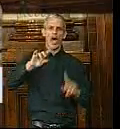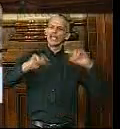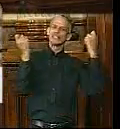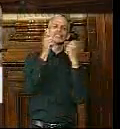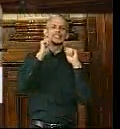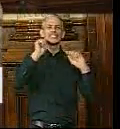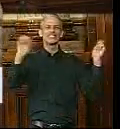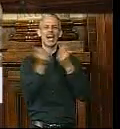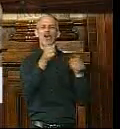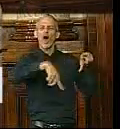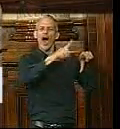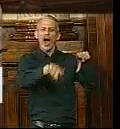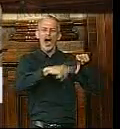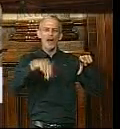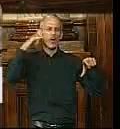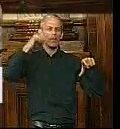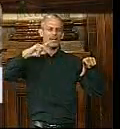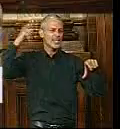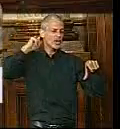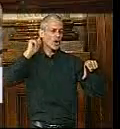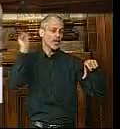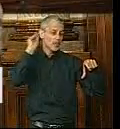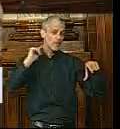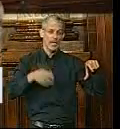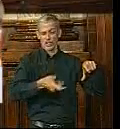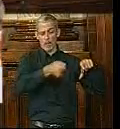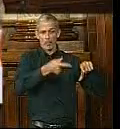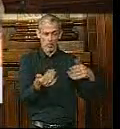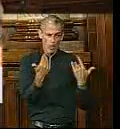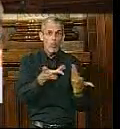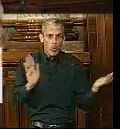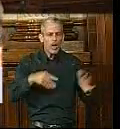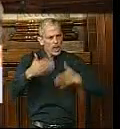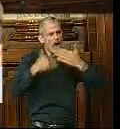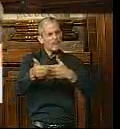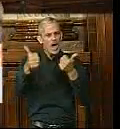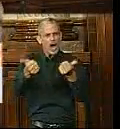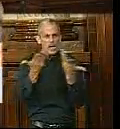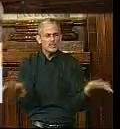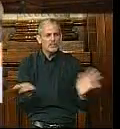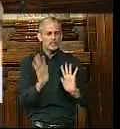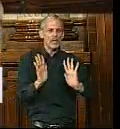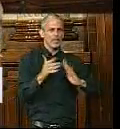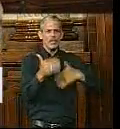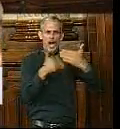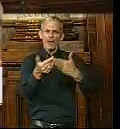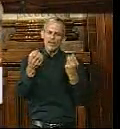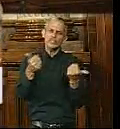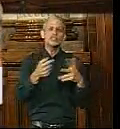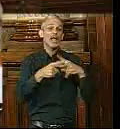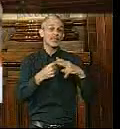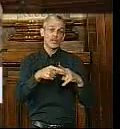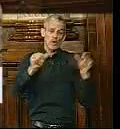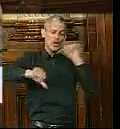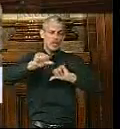los aros porque tienen el implante coclear. Es un avance sin duda para estas personas y es un avance de ciencia y